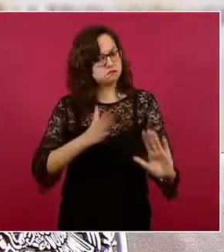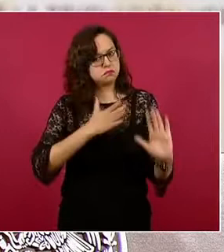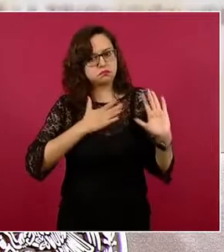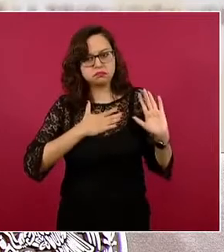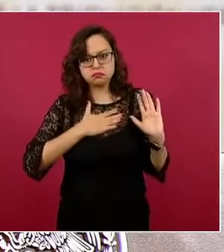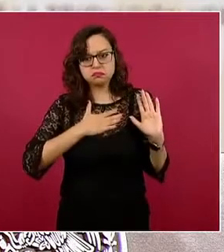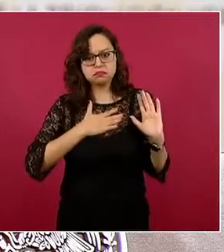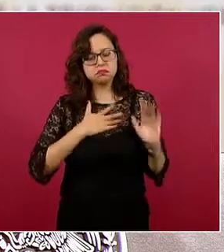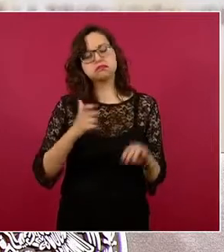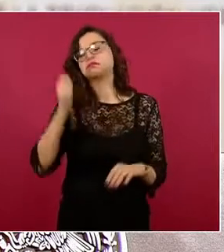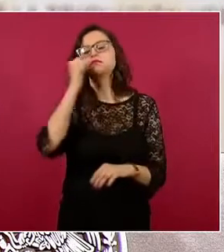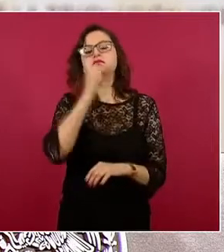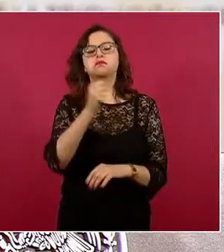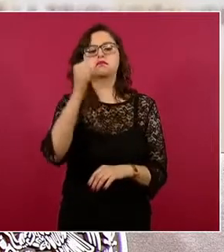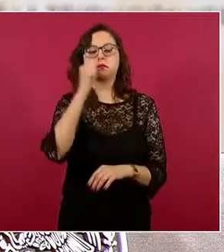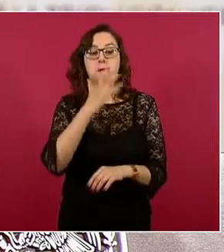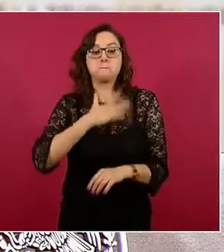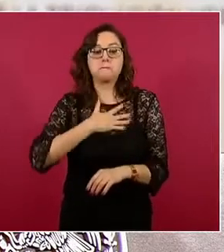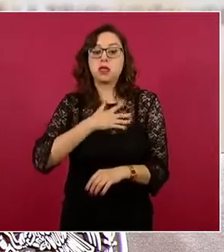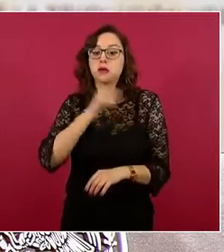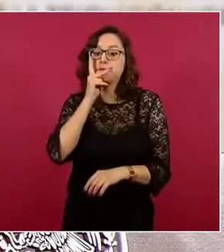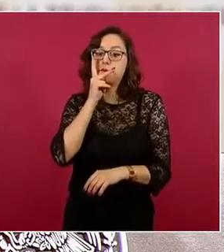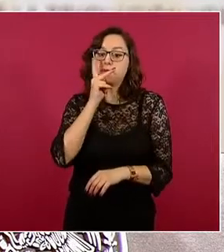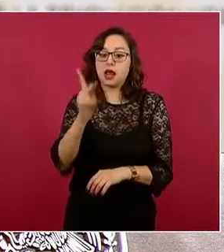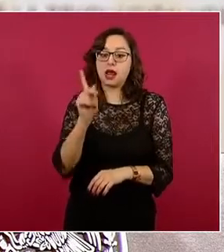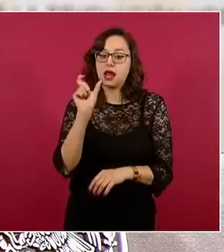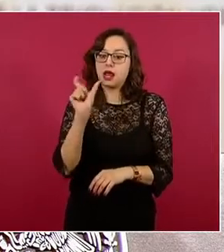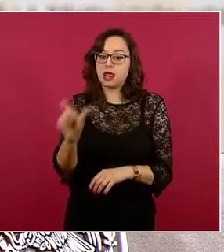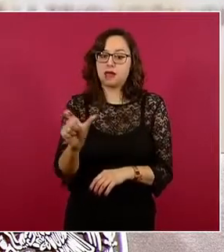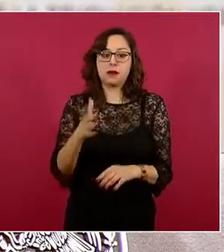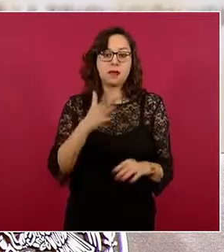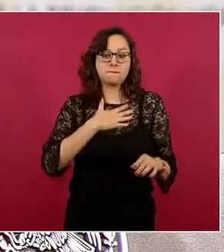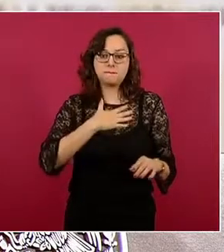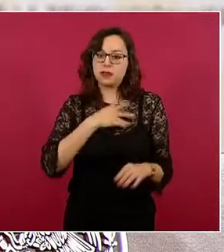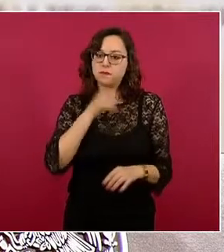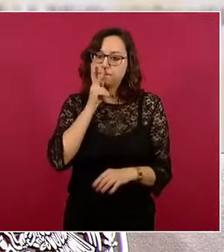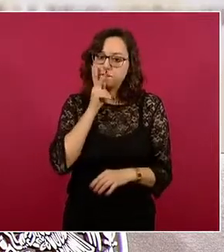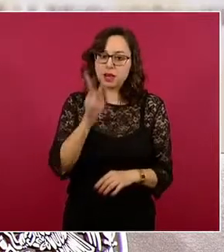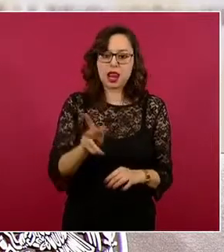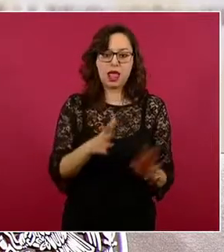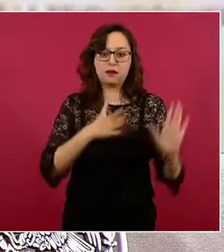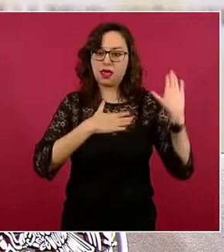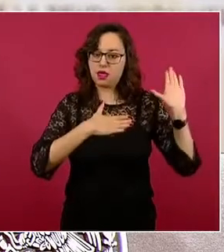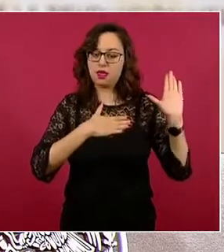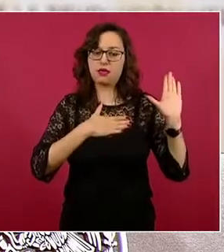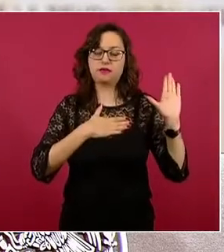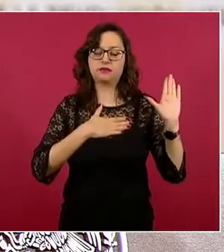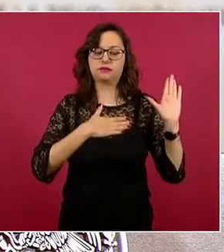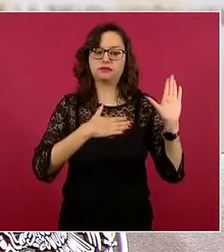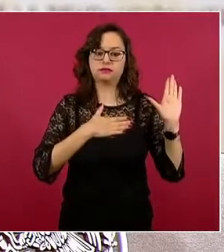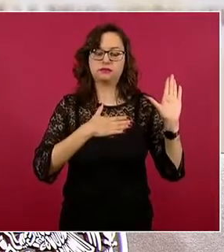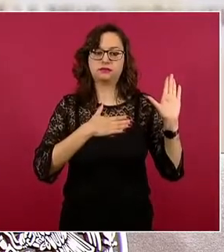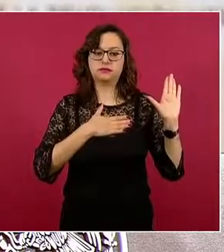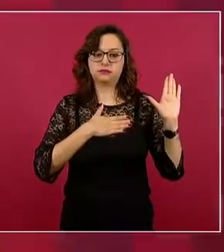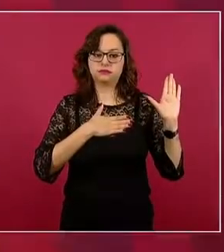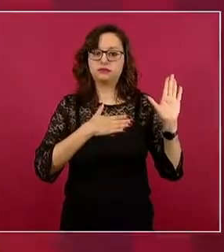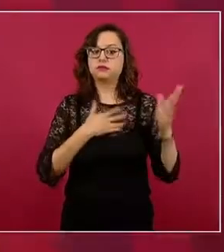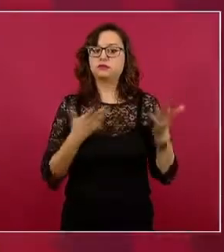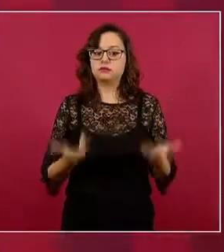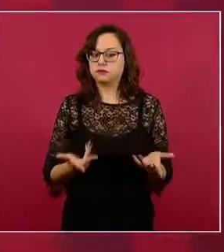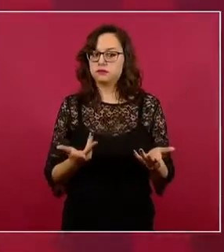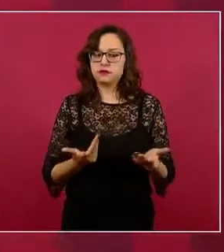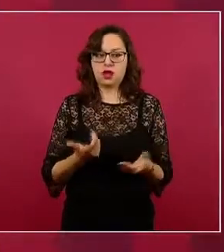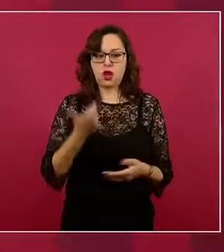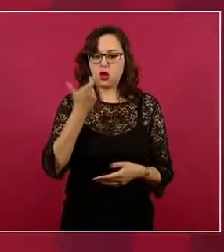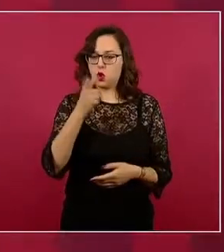importante es la palabra, el cumplir con la palabra empeñada. El compromiso es que no va a